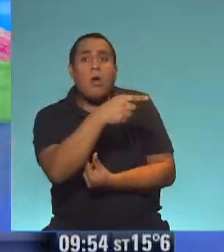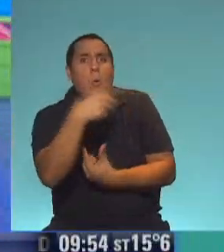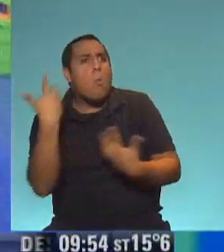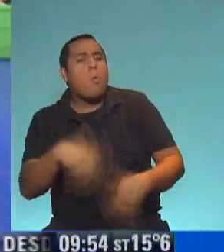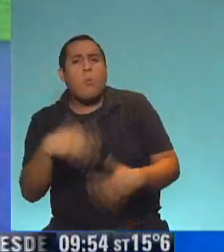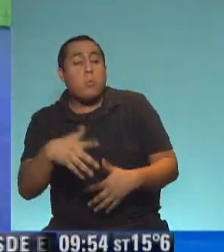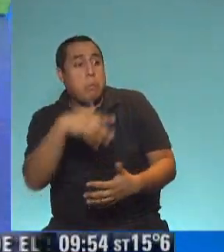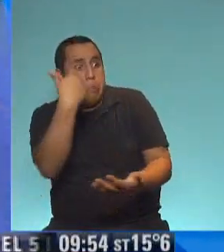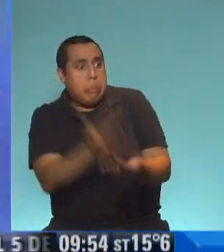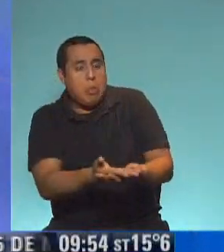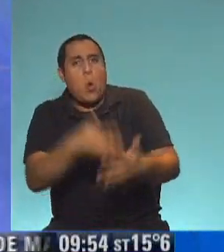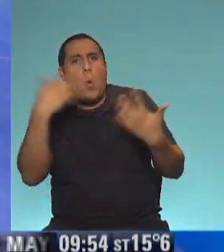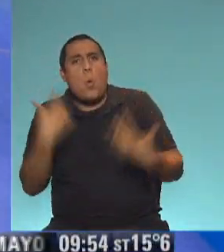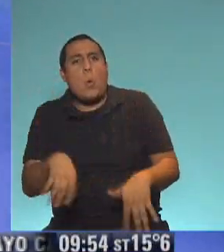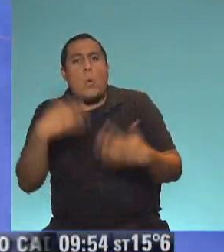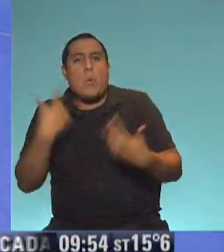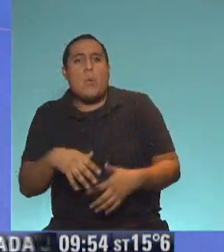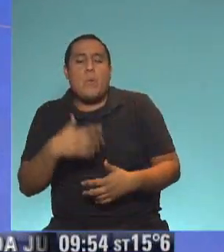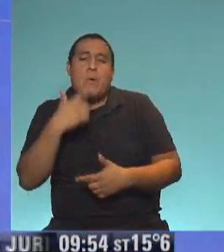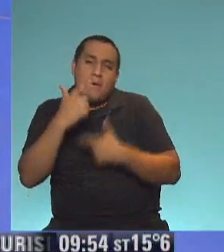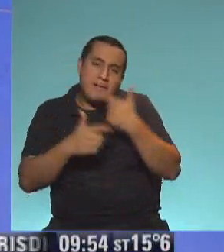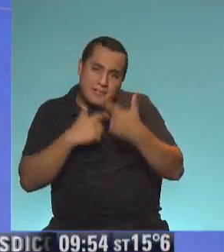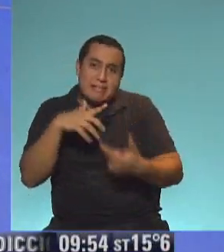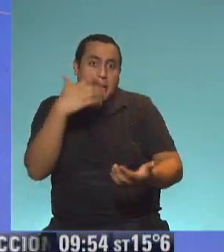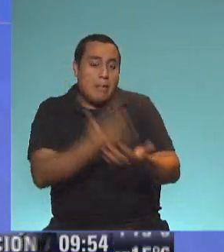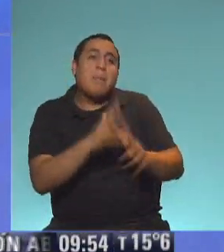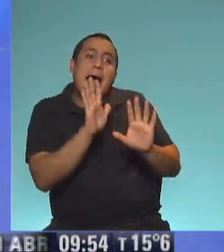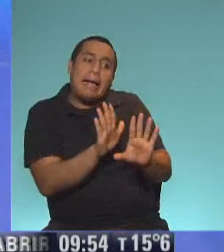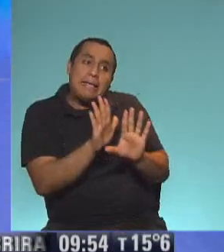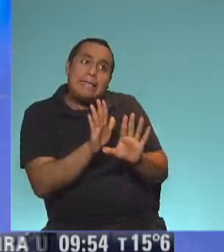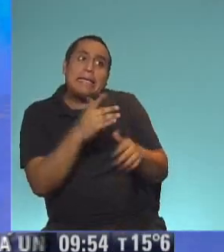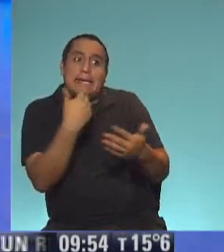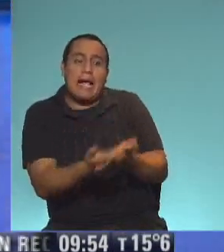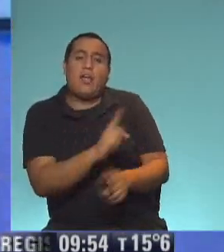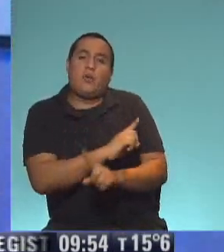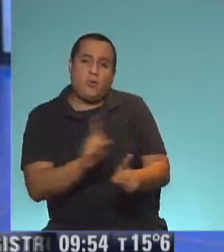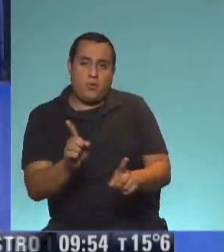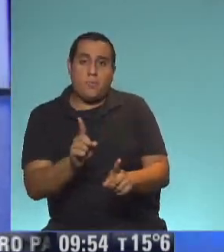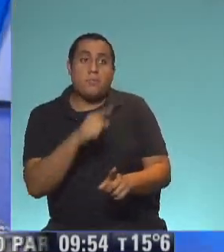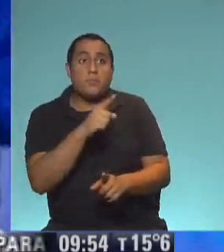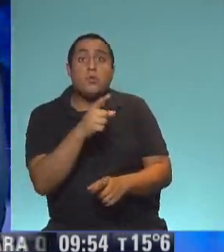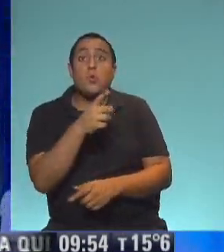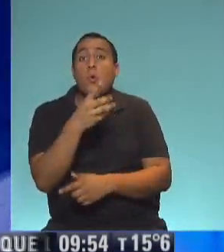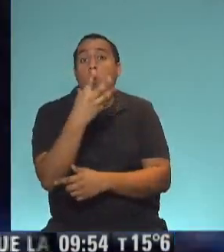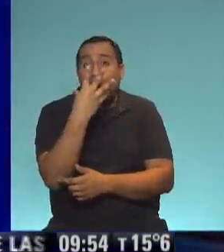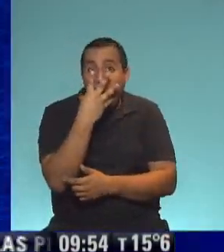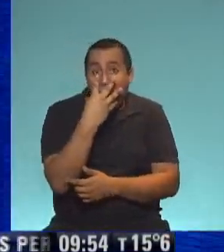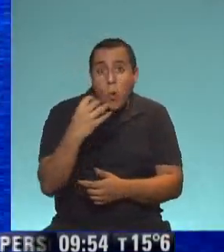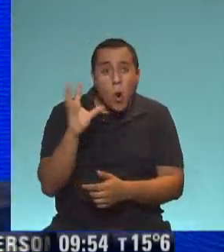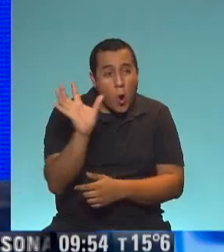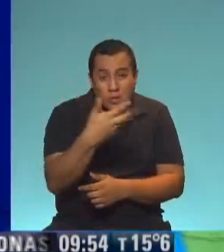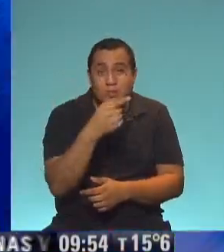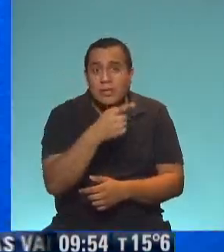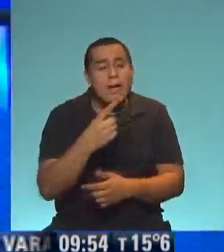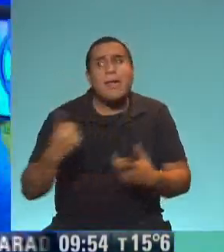oso! ¡Se ha caído ese oso! ¡Oh, no, oso! ¡Quédate aquí! ¡No te caigas, osito! ¡Ese oso está en un incendio! ¡Necesita